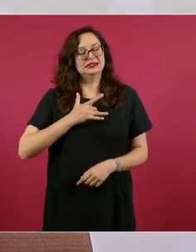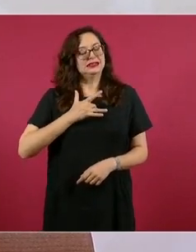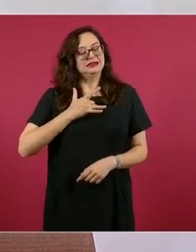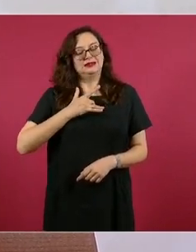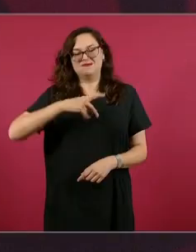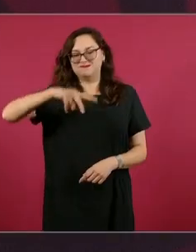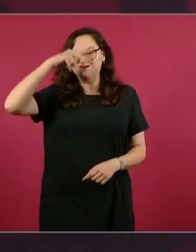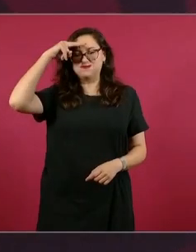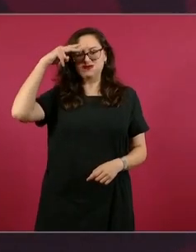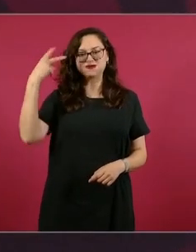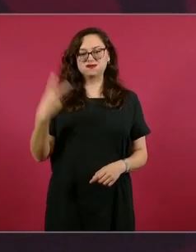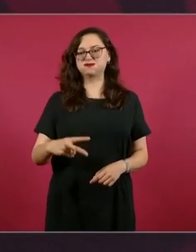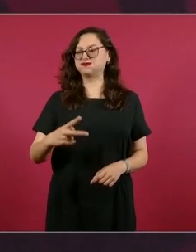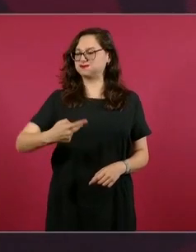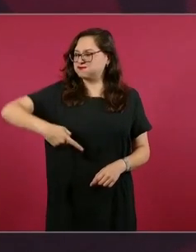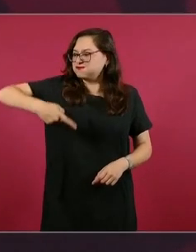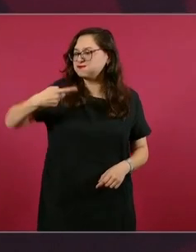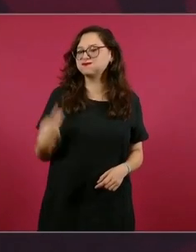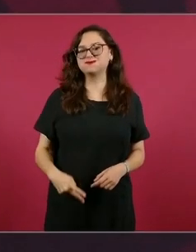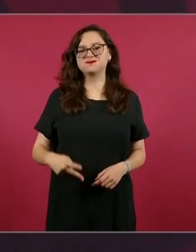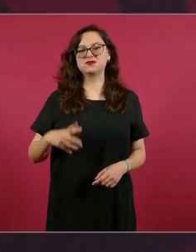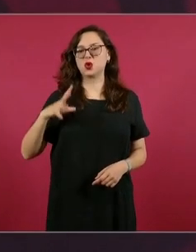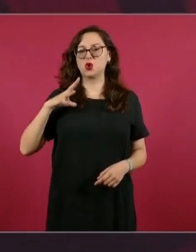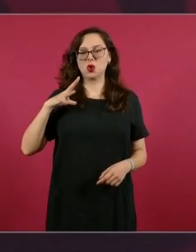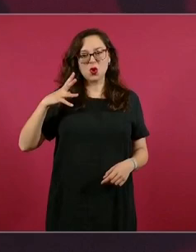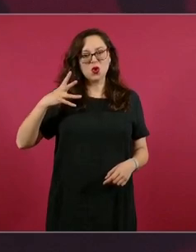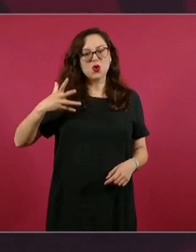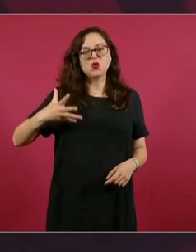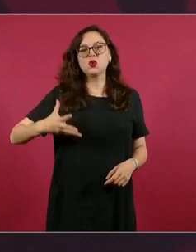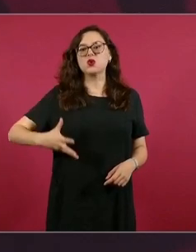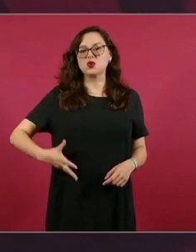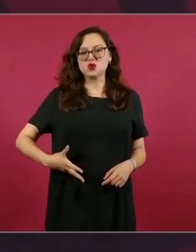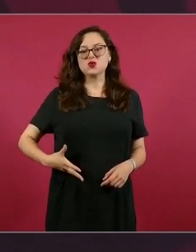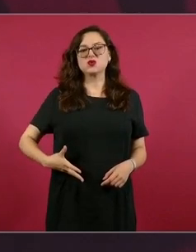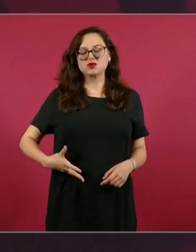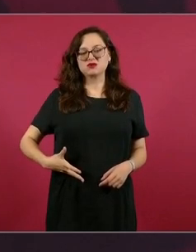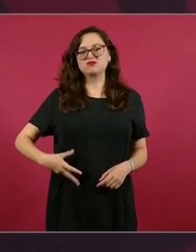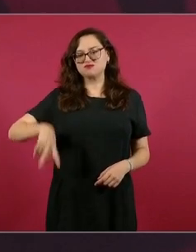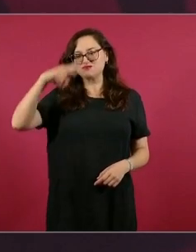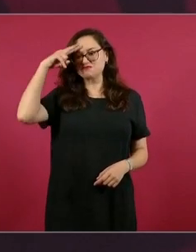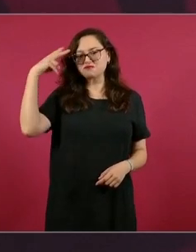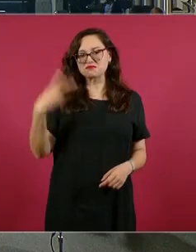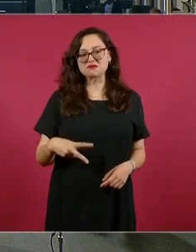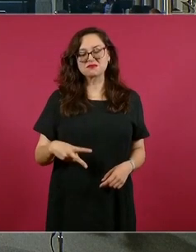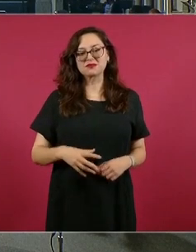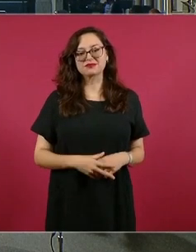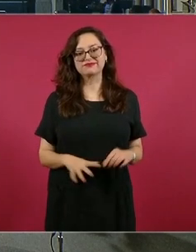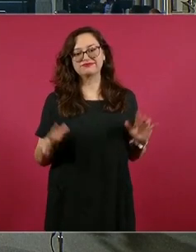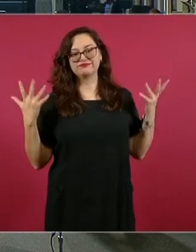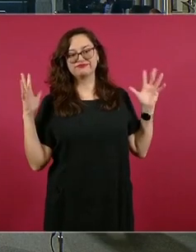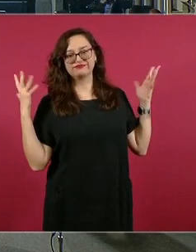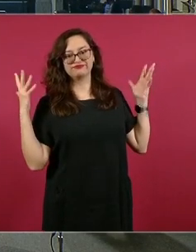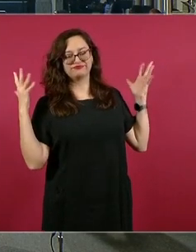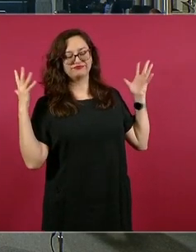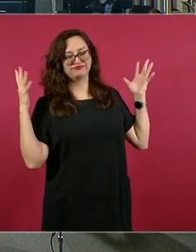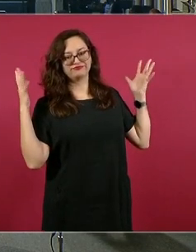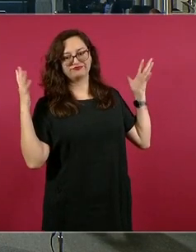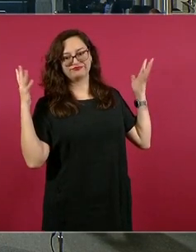muy mexicano, muy orgulloso de ser mexicano.